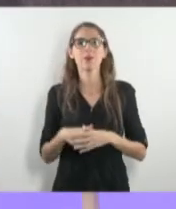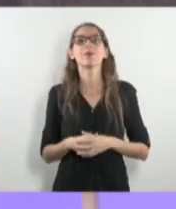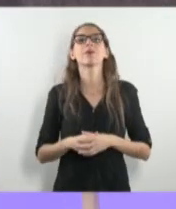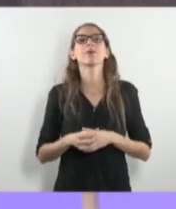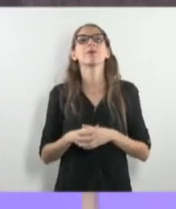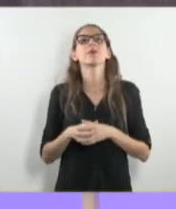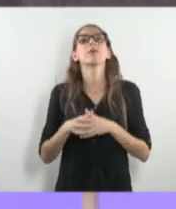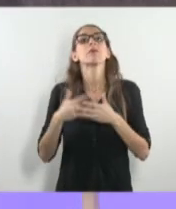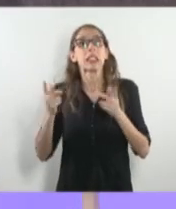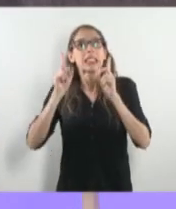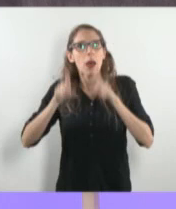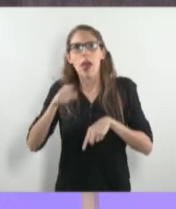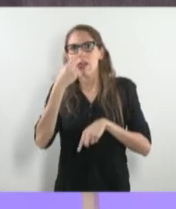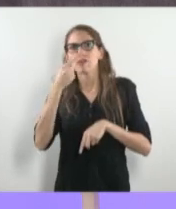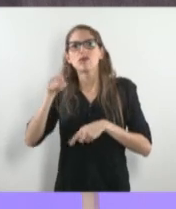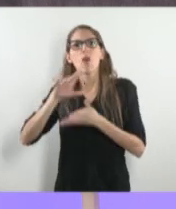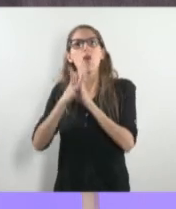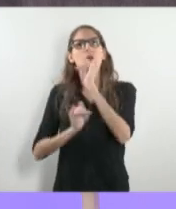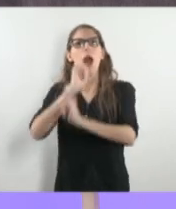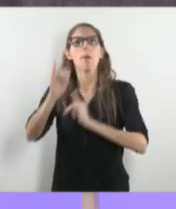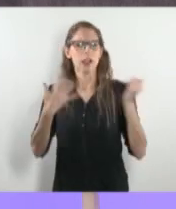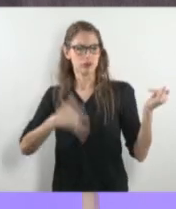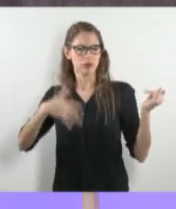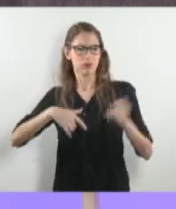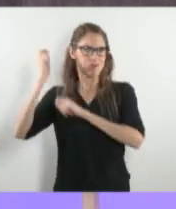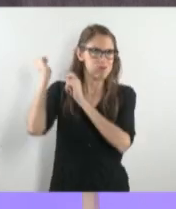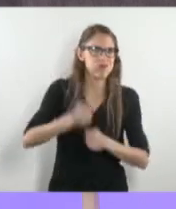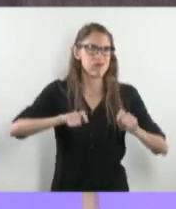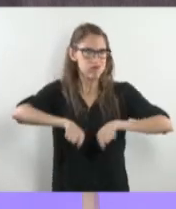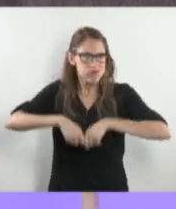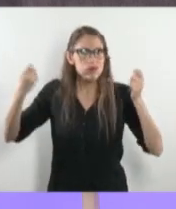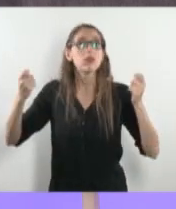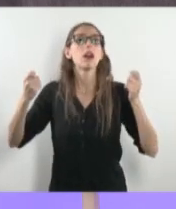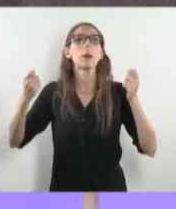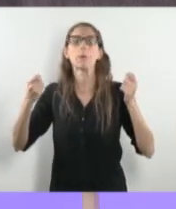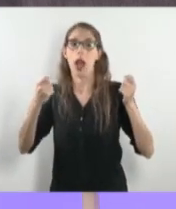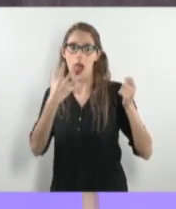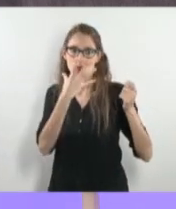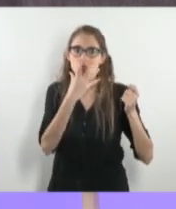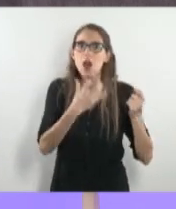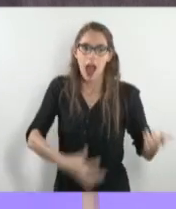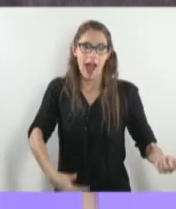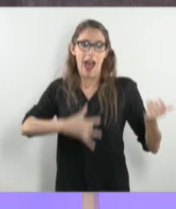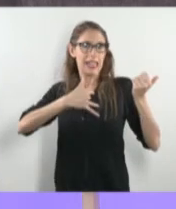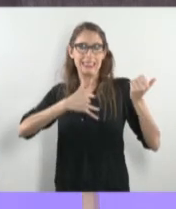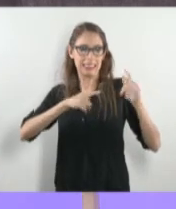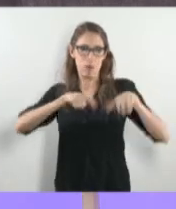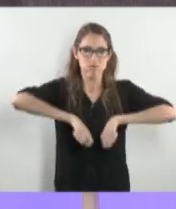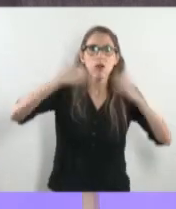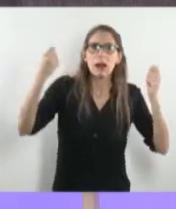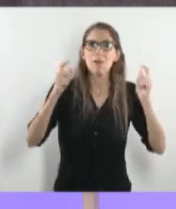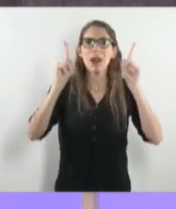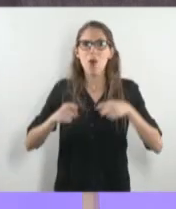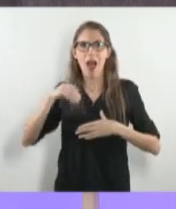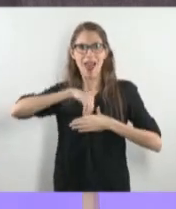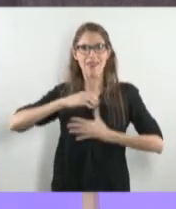¿cómo explica, ¿no?, esto de que aunque rompí el instrumento para no volverme a tentar, como tengo tanto que contar? Esto nuevo